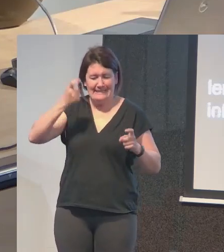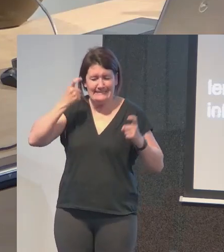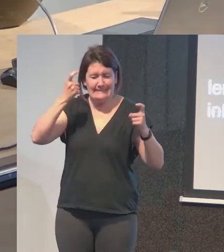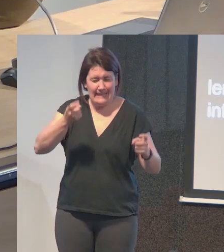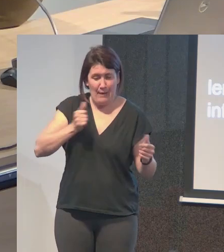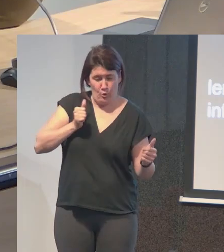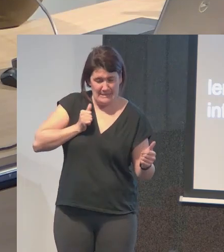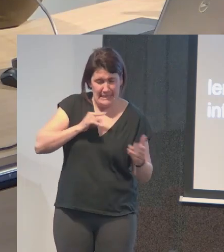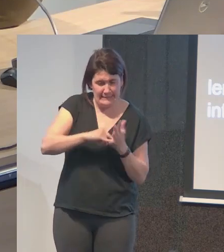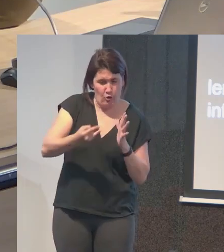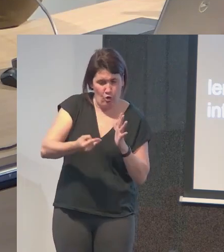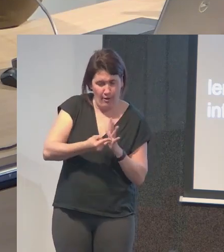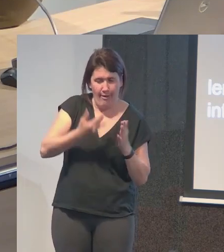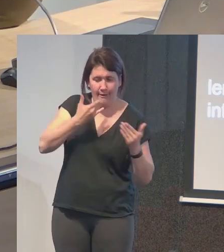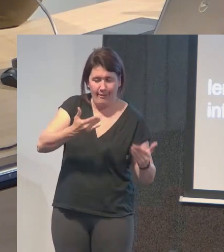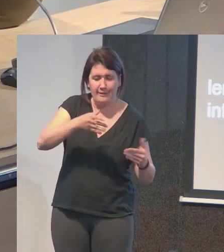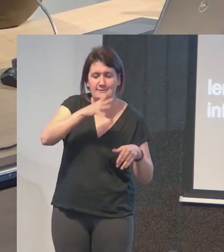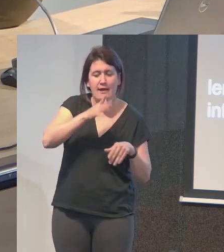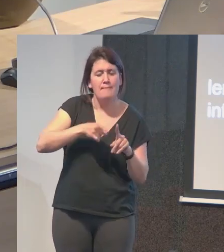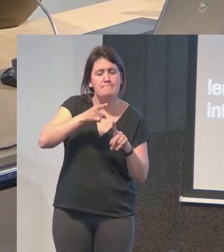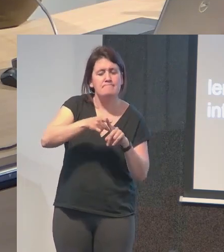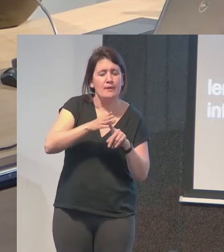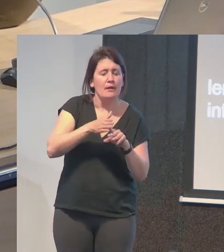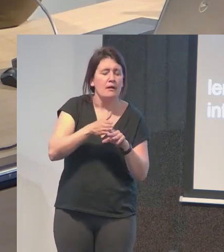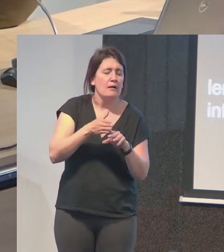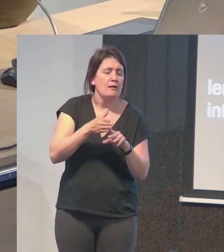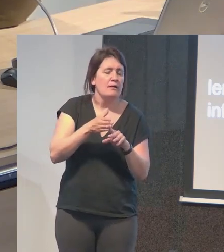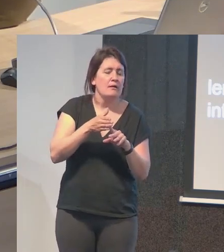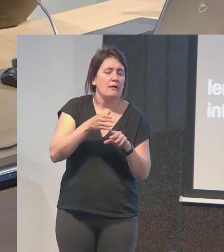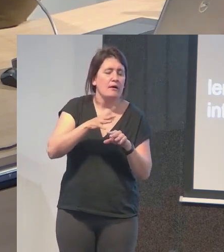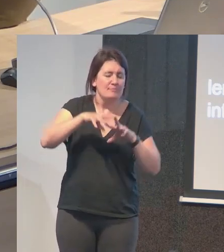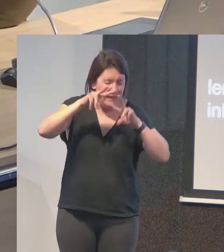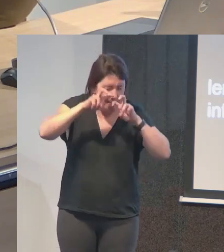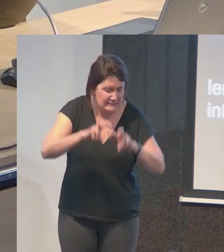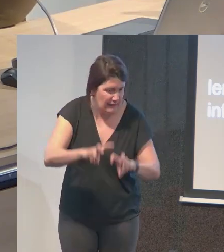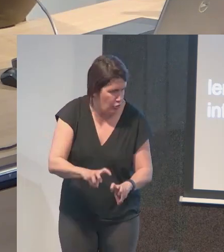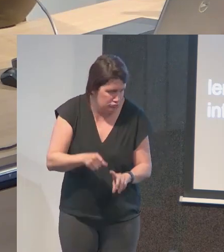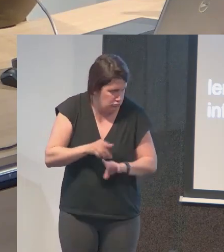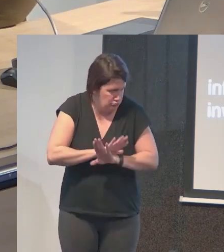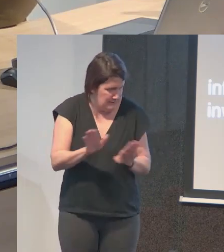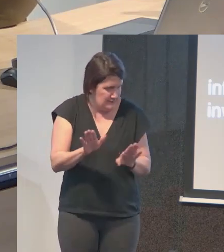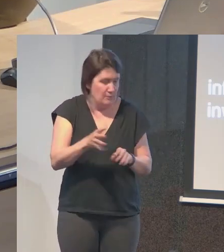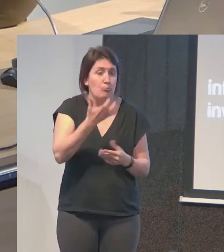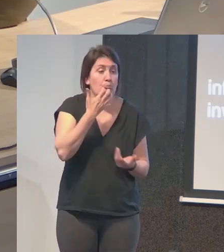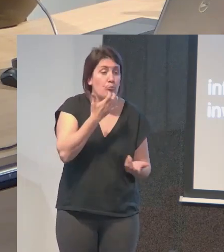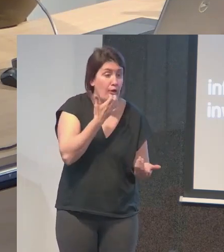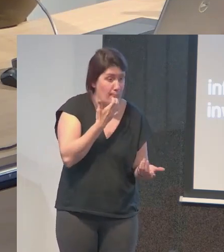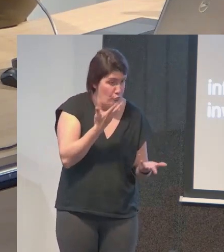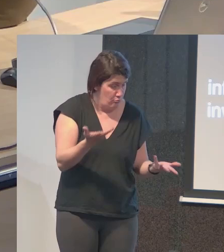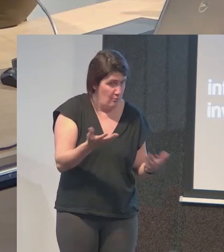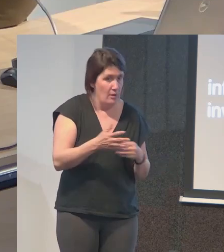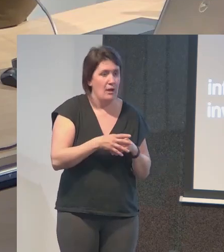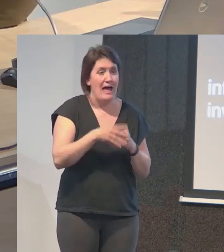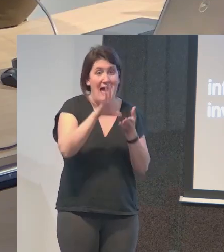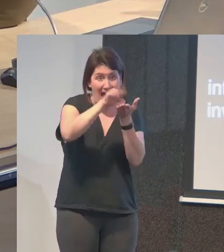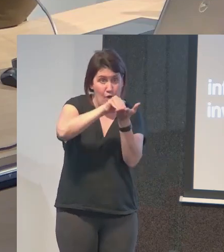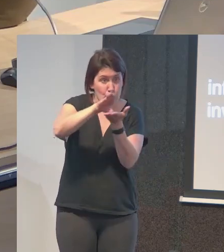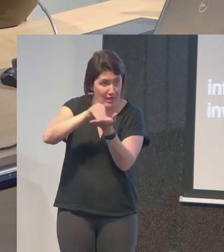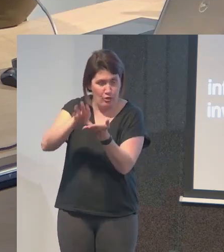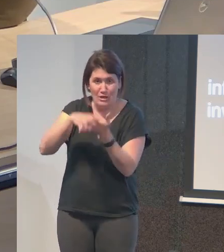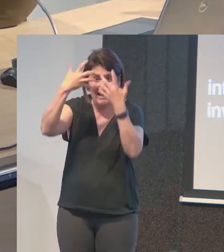aprovechar estas tecnologías para fines de investigación. por ejemplo, hacer